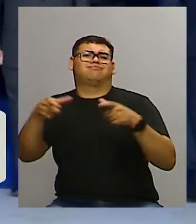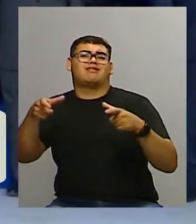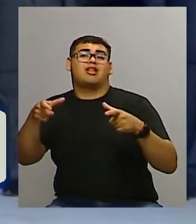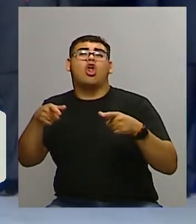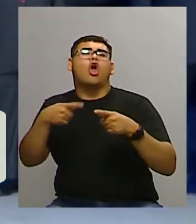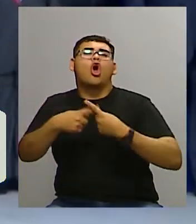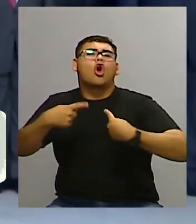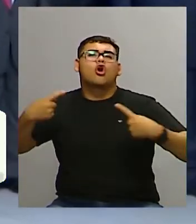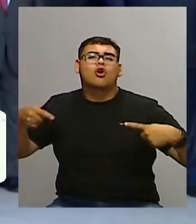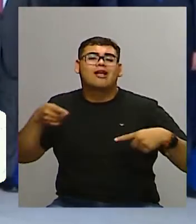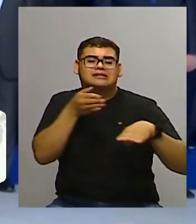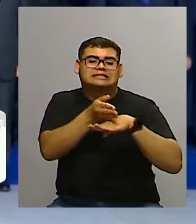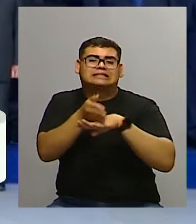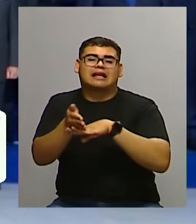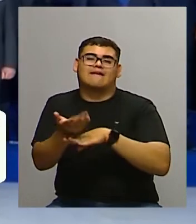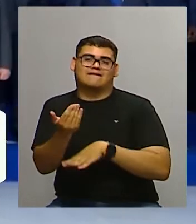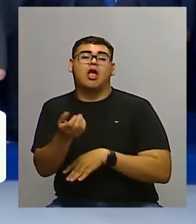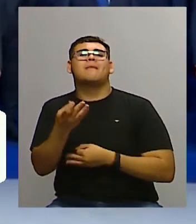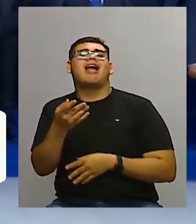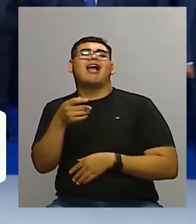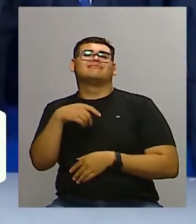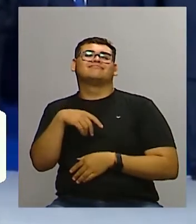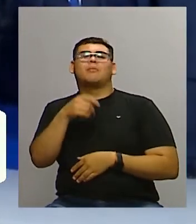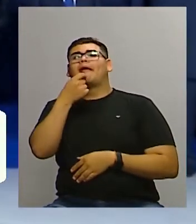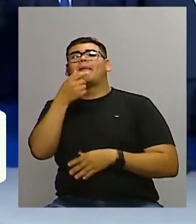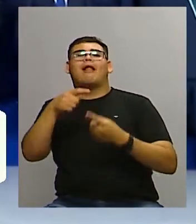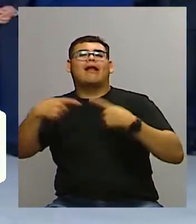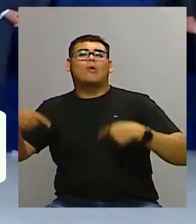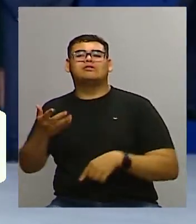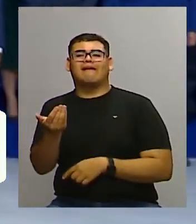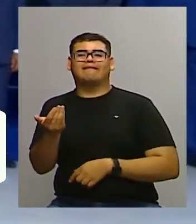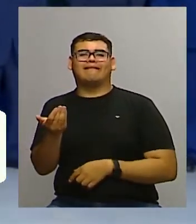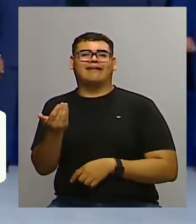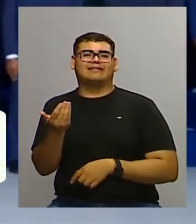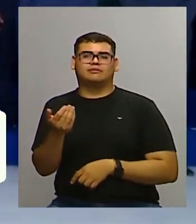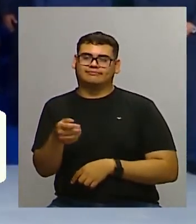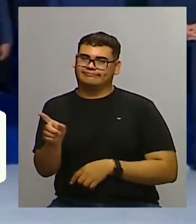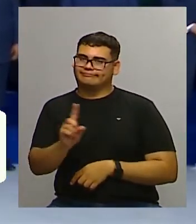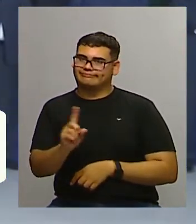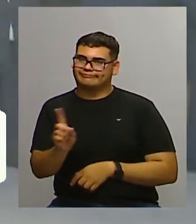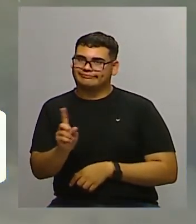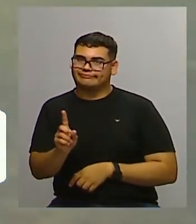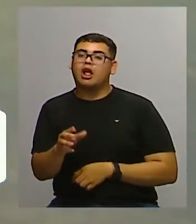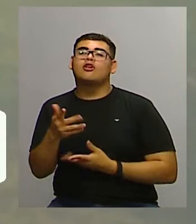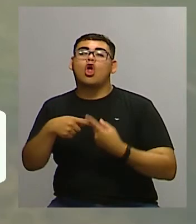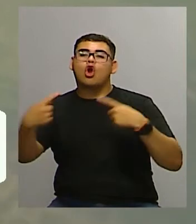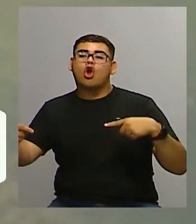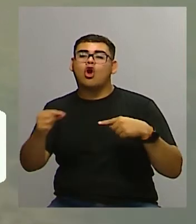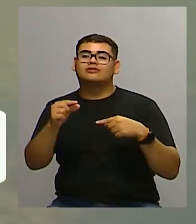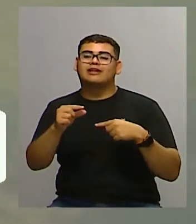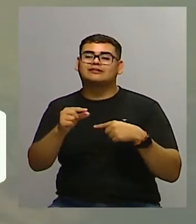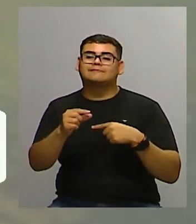no porque falten recursos. Eso también es otra discusión súper interesante. No es que falten recursos. El problema es la distribución. La distribución,